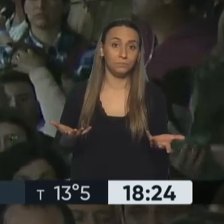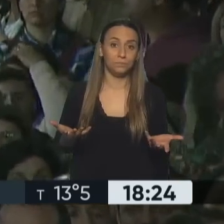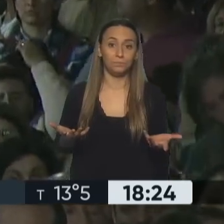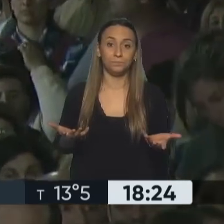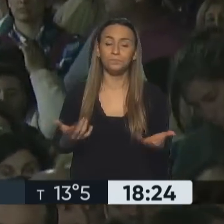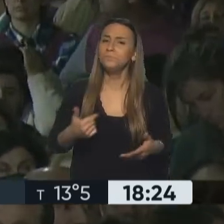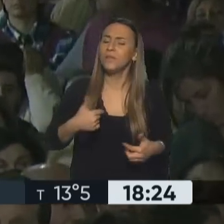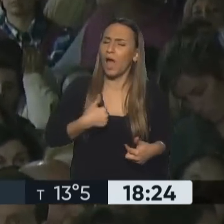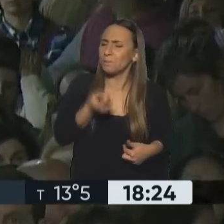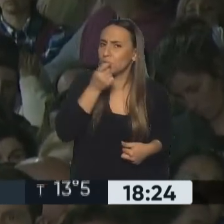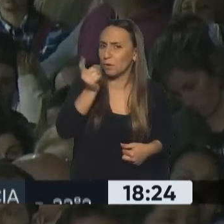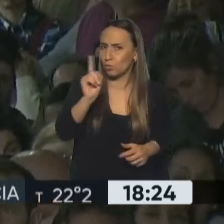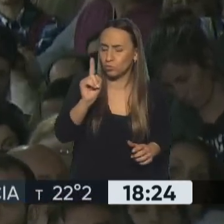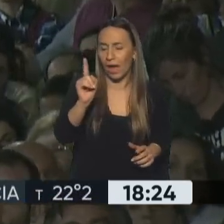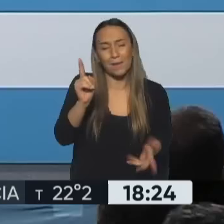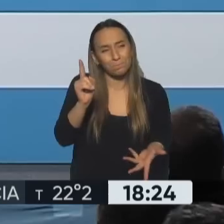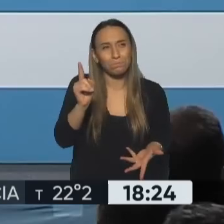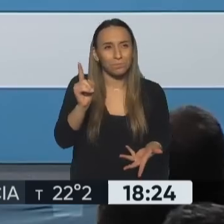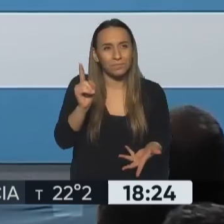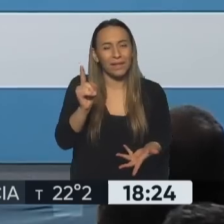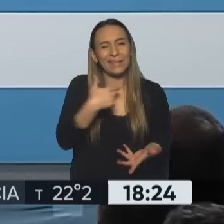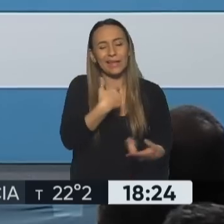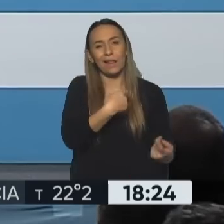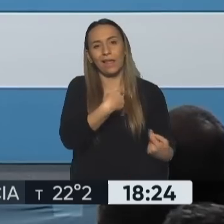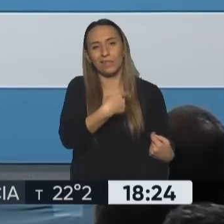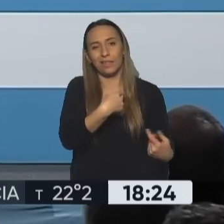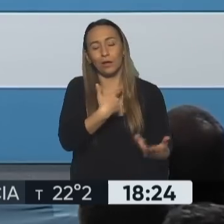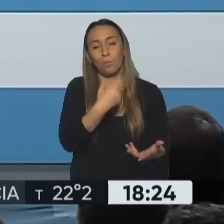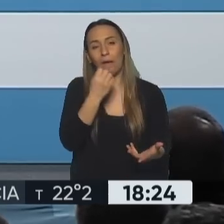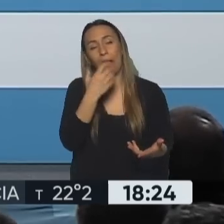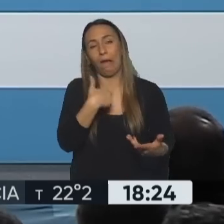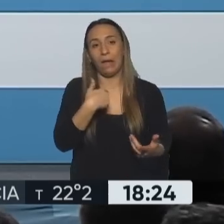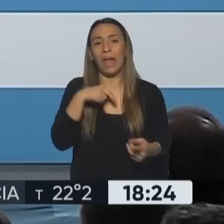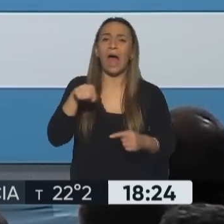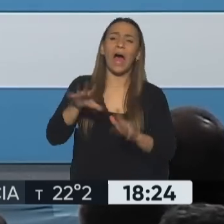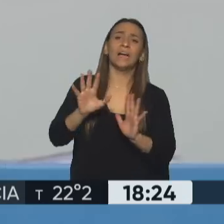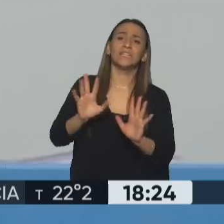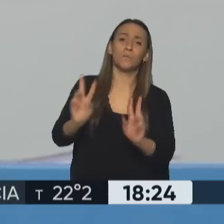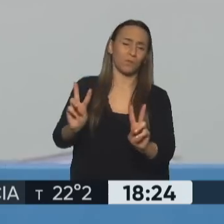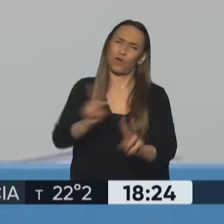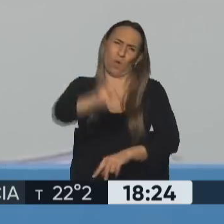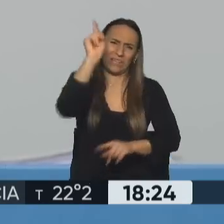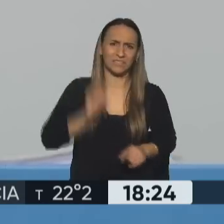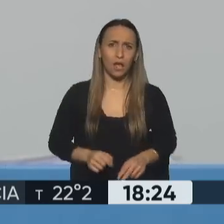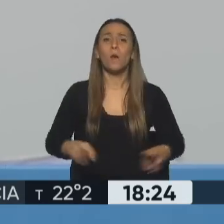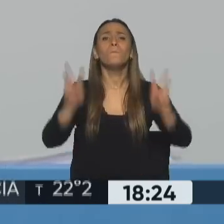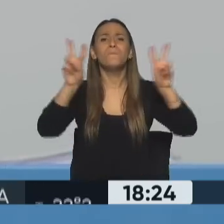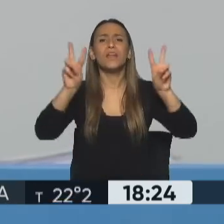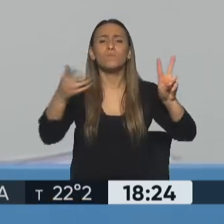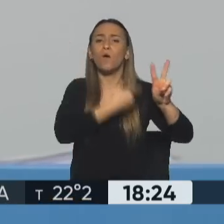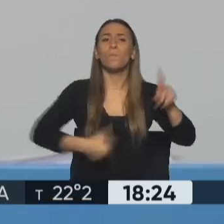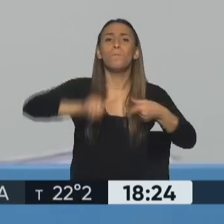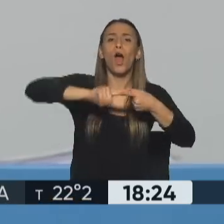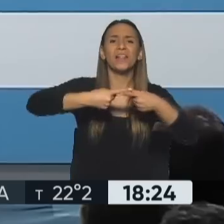a mí no me gusta que me quieran convencer que eso es peronismo. Eso no es peronismo. El peronismo es laburo,